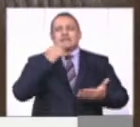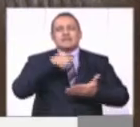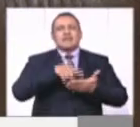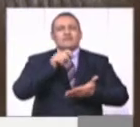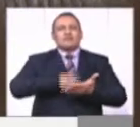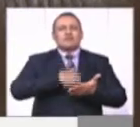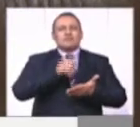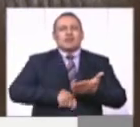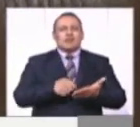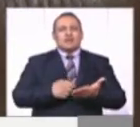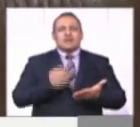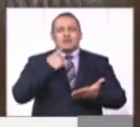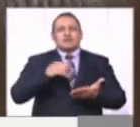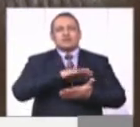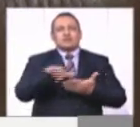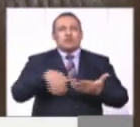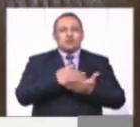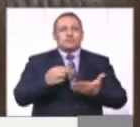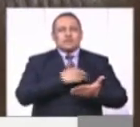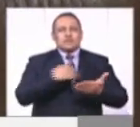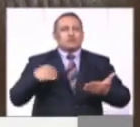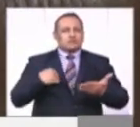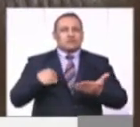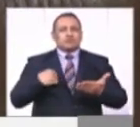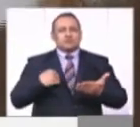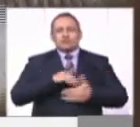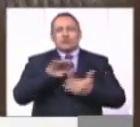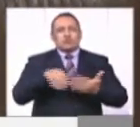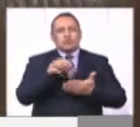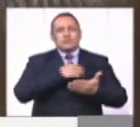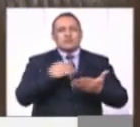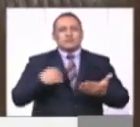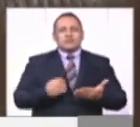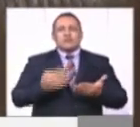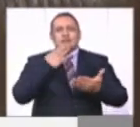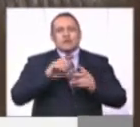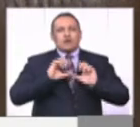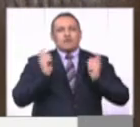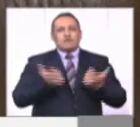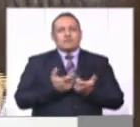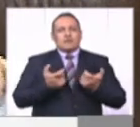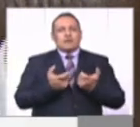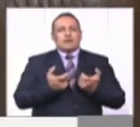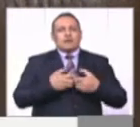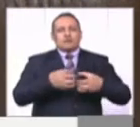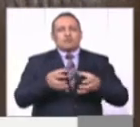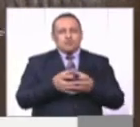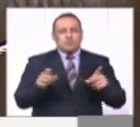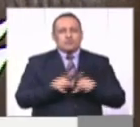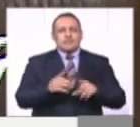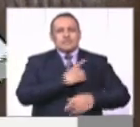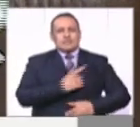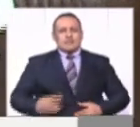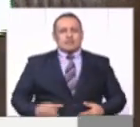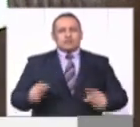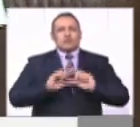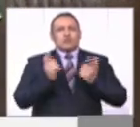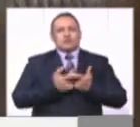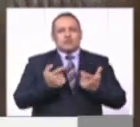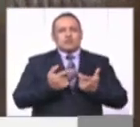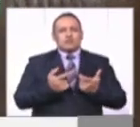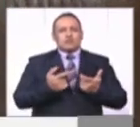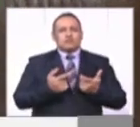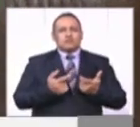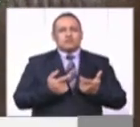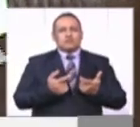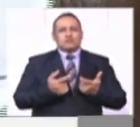firman todos los los ministros de estado todos Quiénes conforman el comité directivo de los consejos